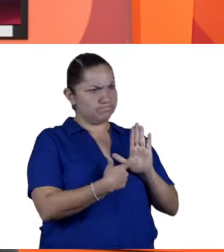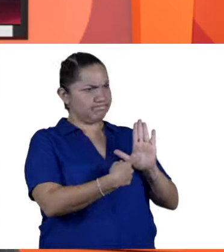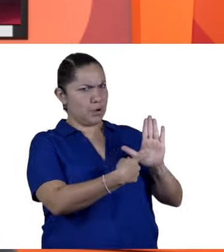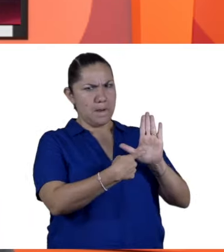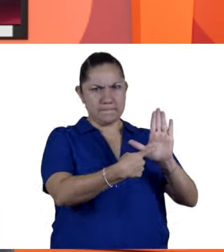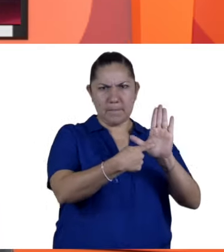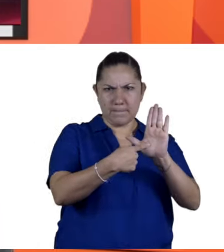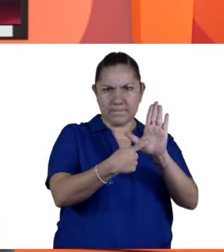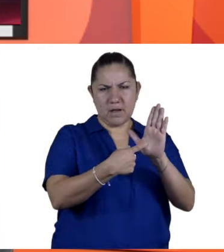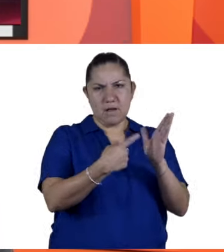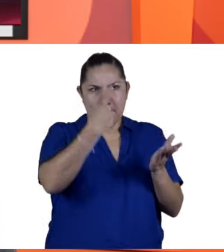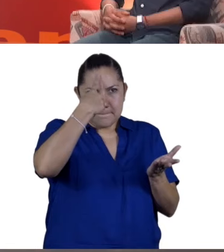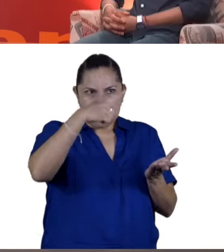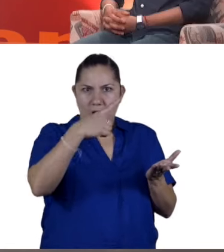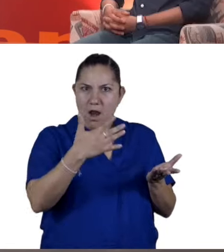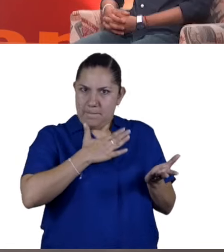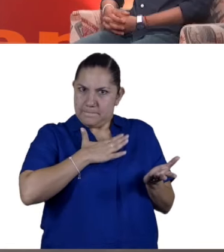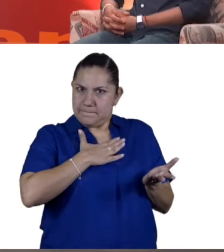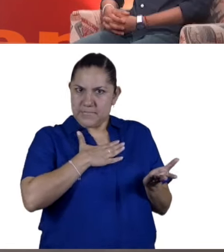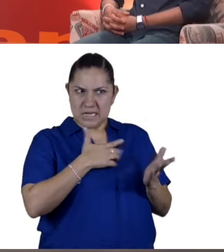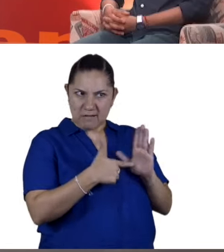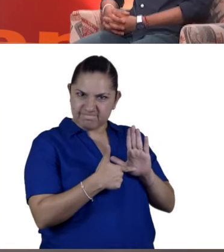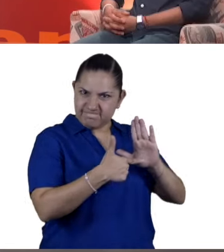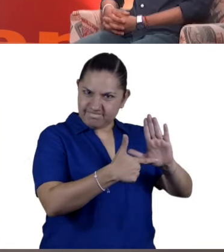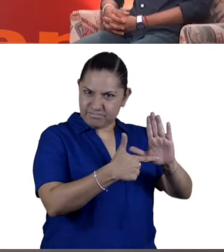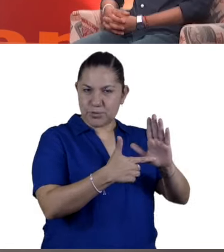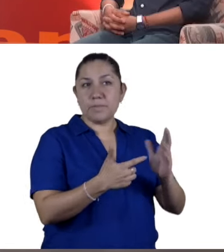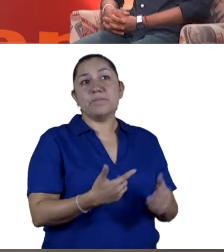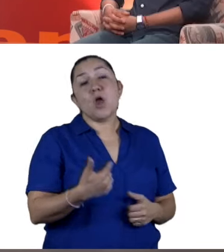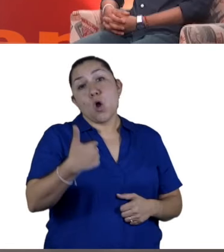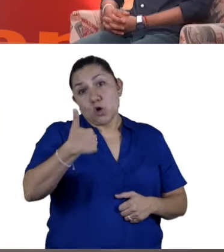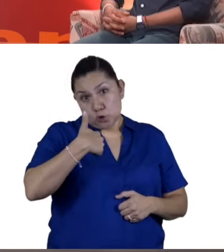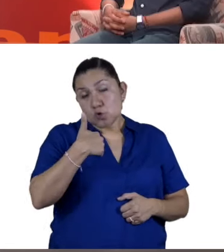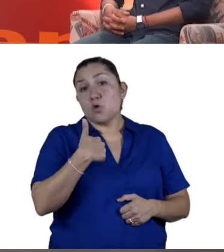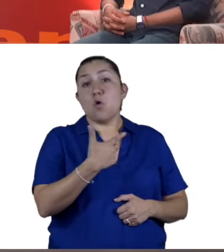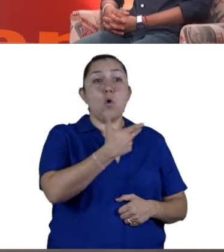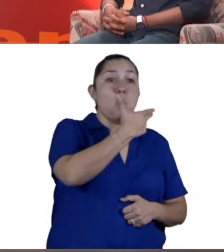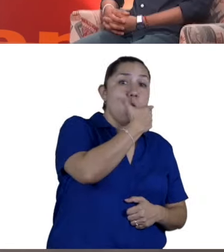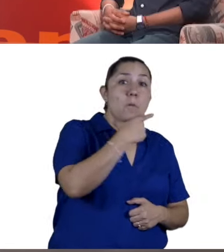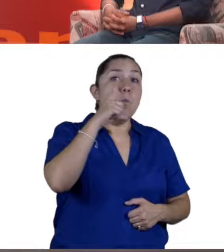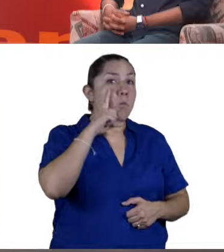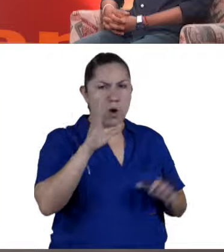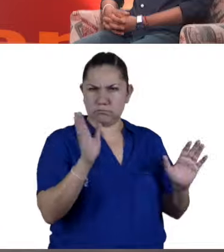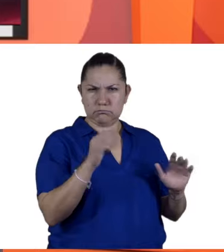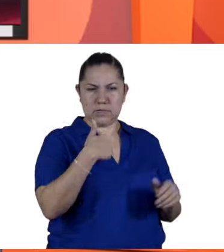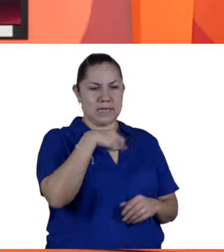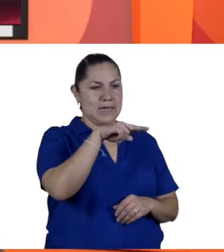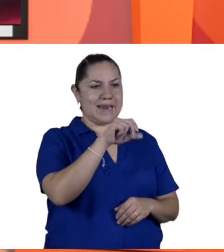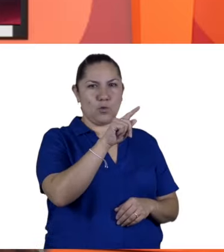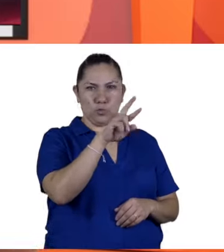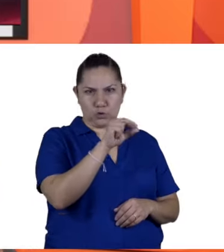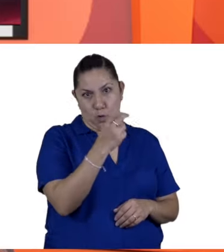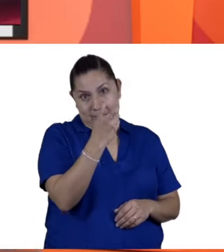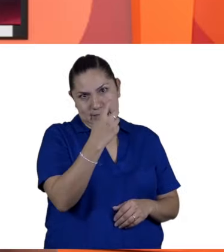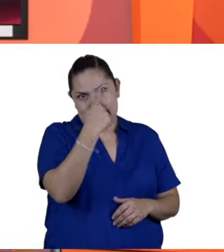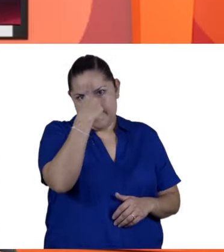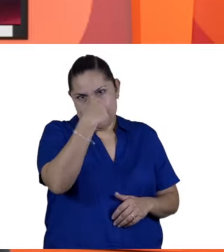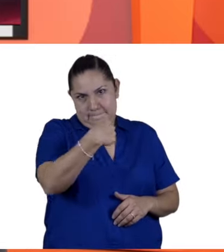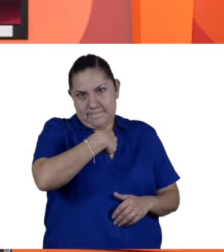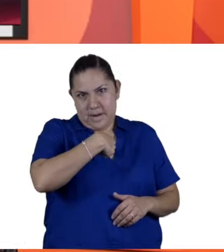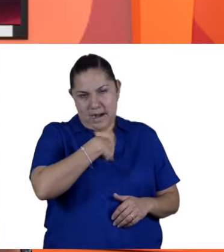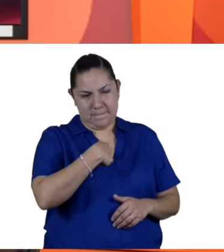cosas sobre la mesa en algún punto. Yo me manejo también con pronombres neutro, porque para